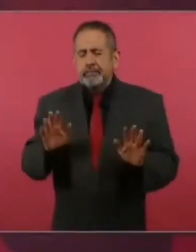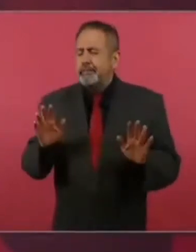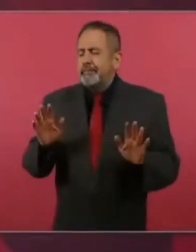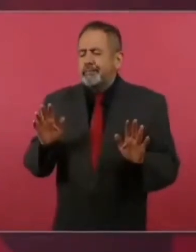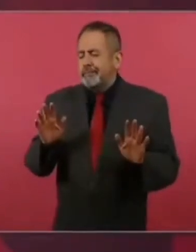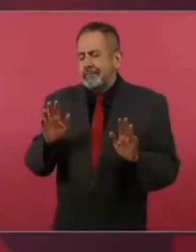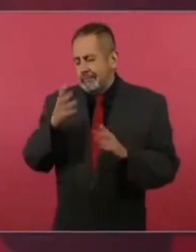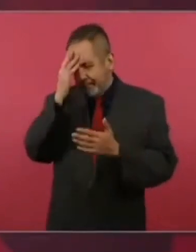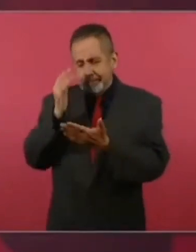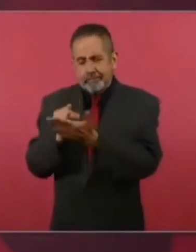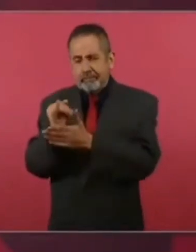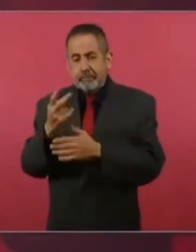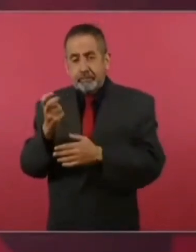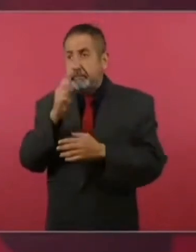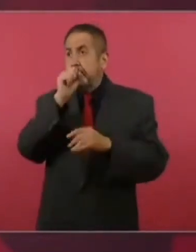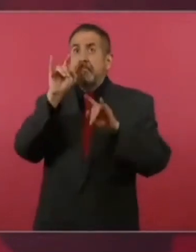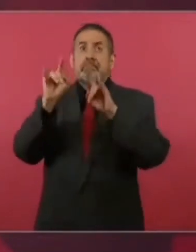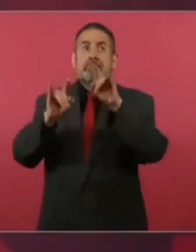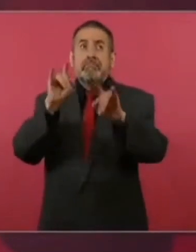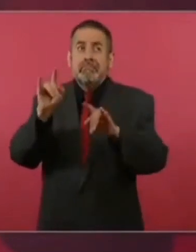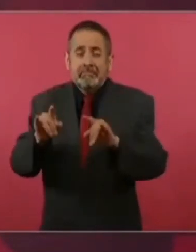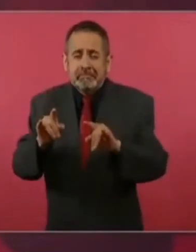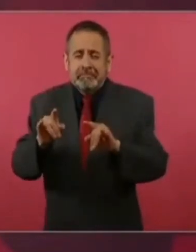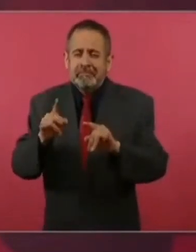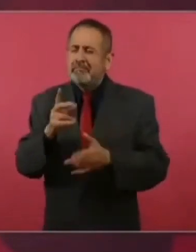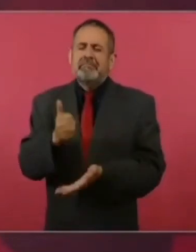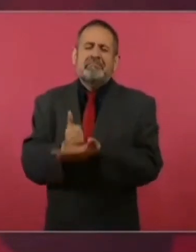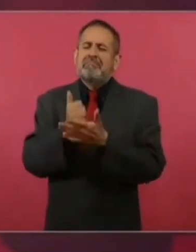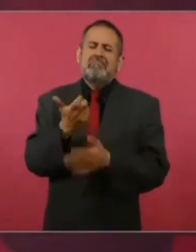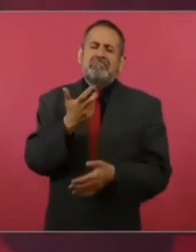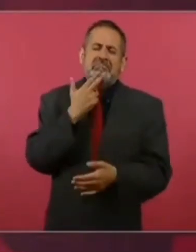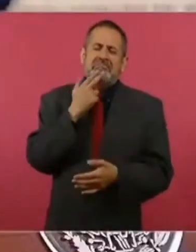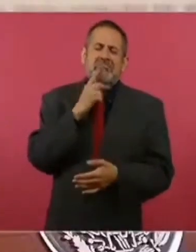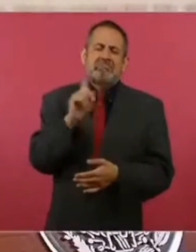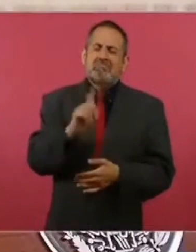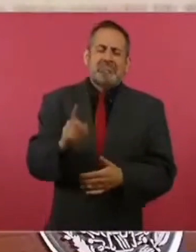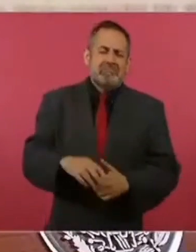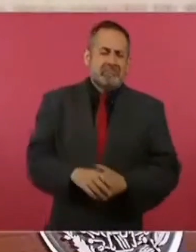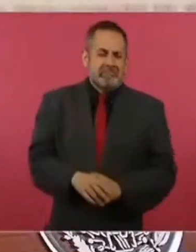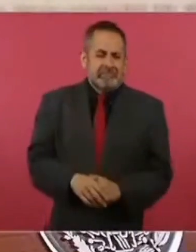ayuda. Si fuese por espectaculares,